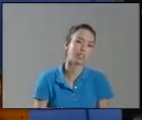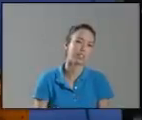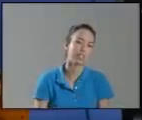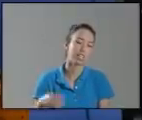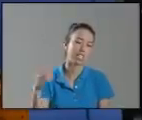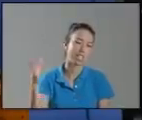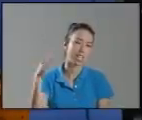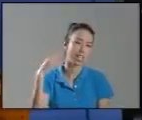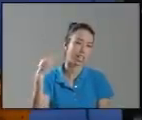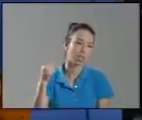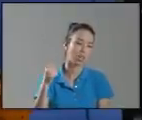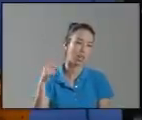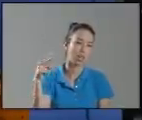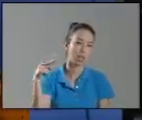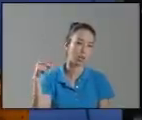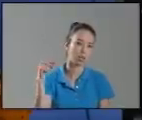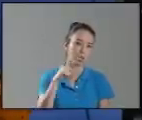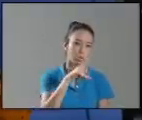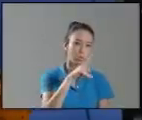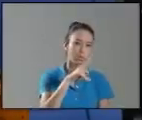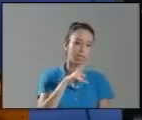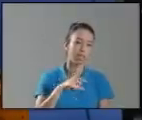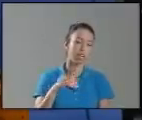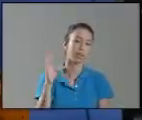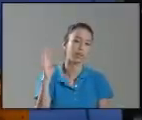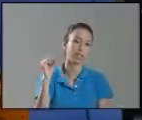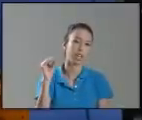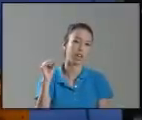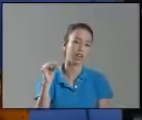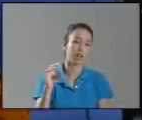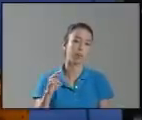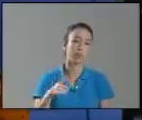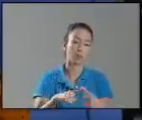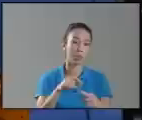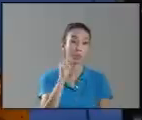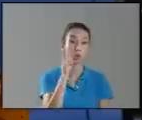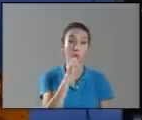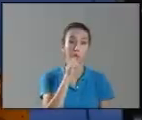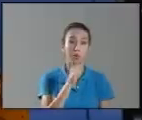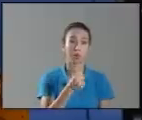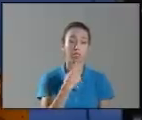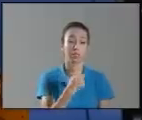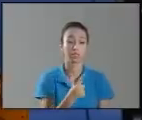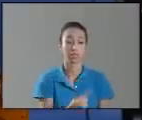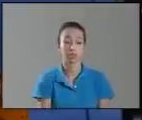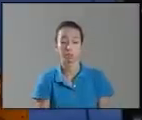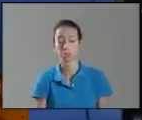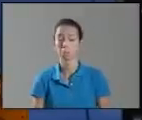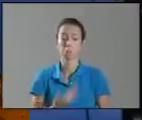Porque hoy, perdónenme. Hoy se ha agarrado la costumbre de todos los que hablan por micrófono,